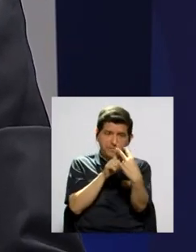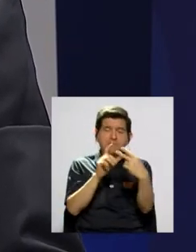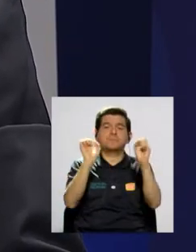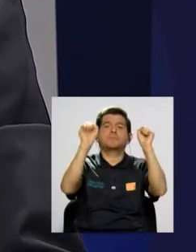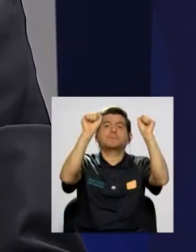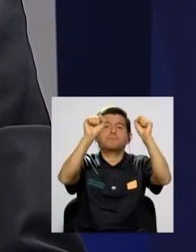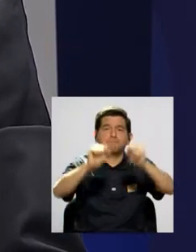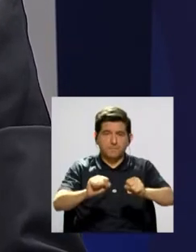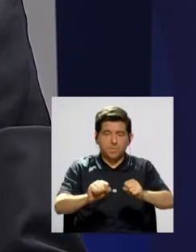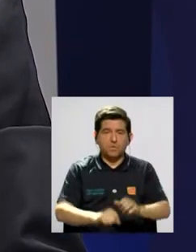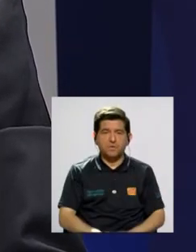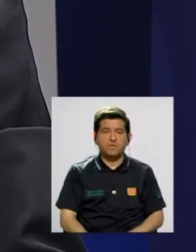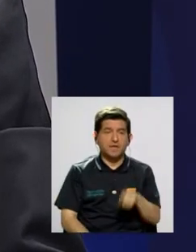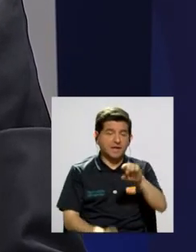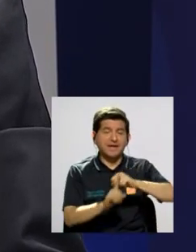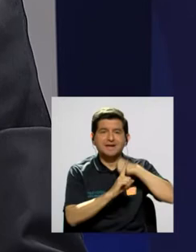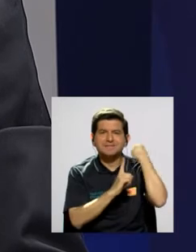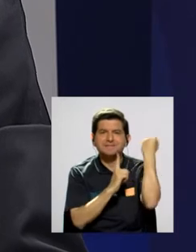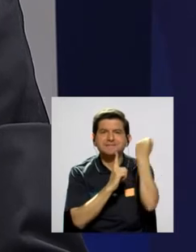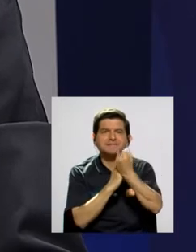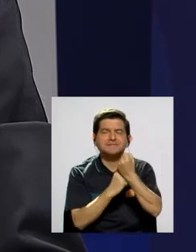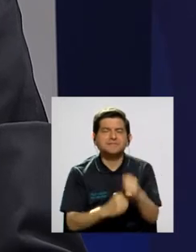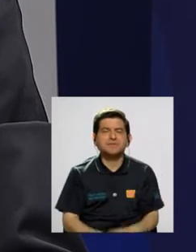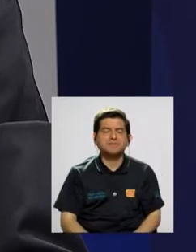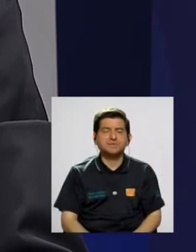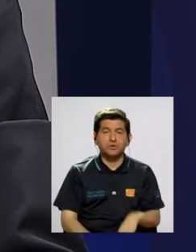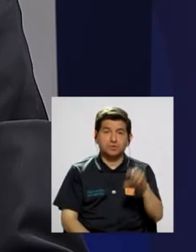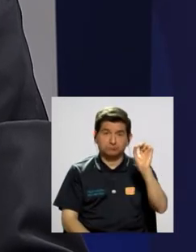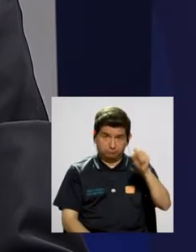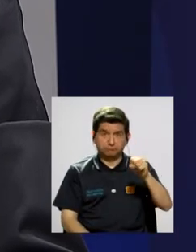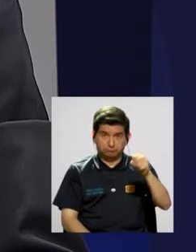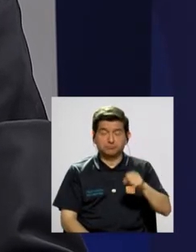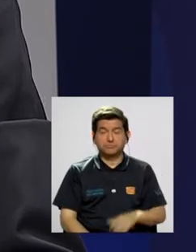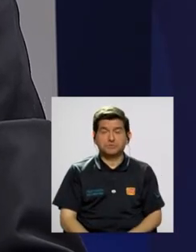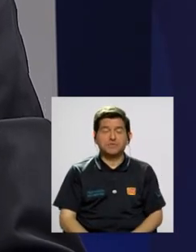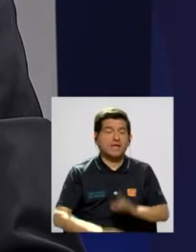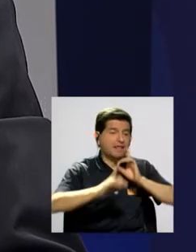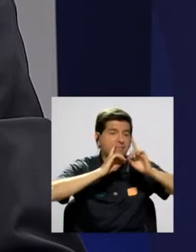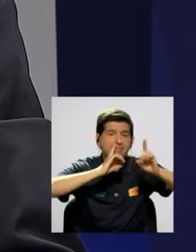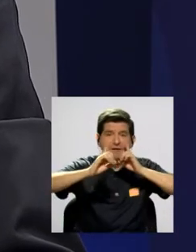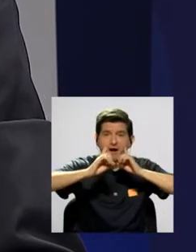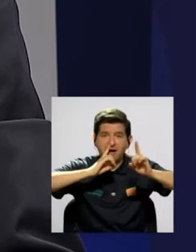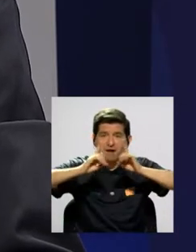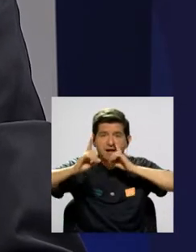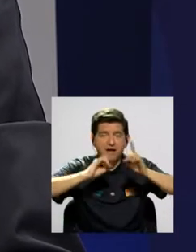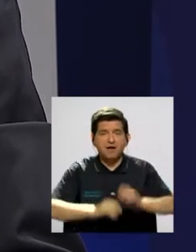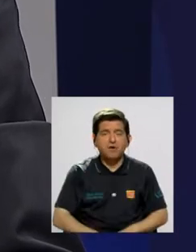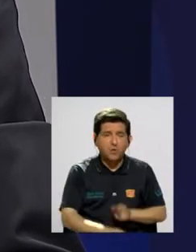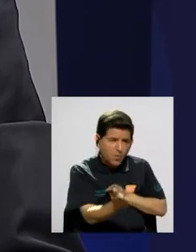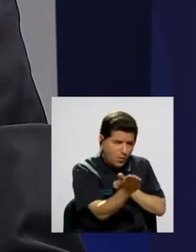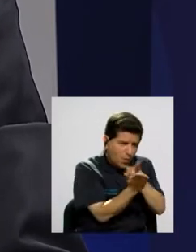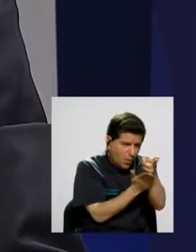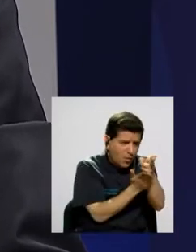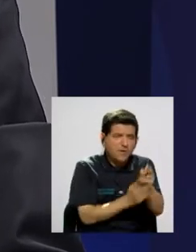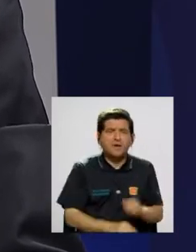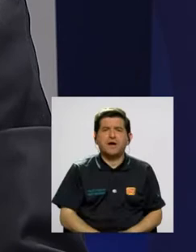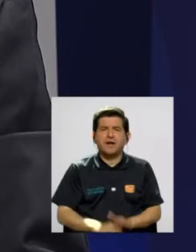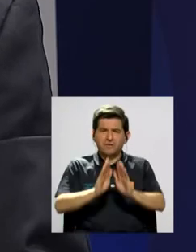alcanzar esas condiciones de encuentro, de diálogo sincero y